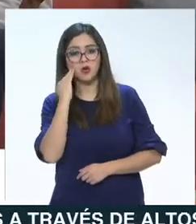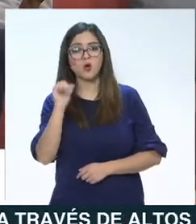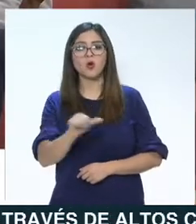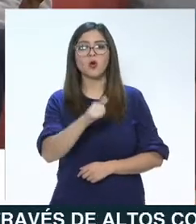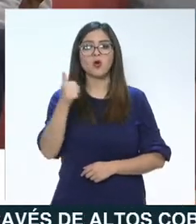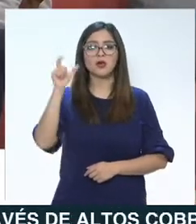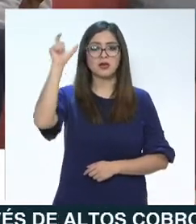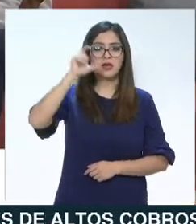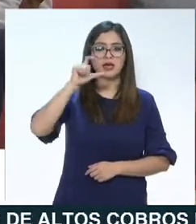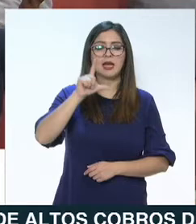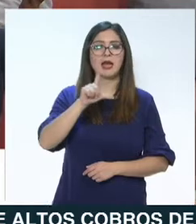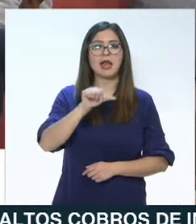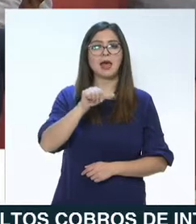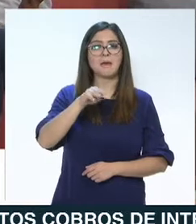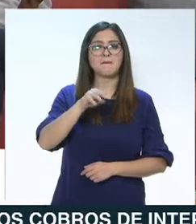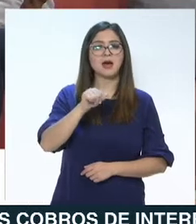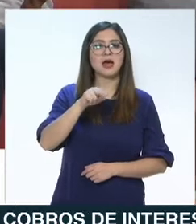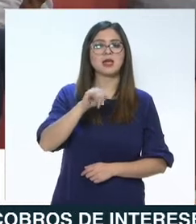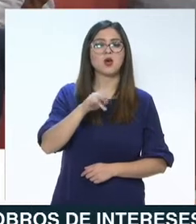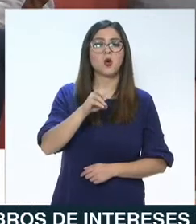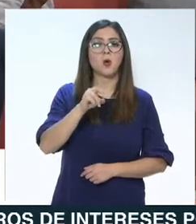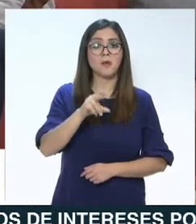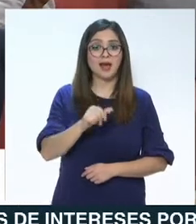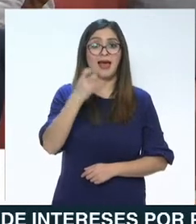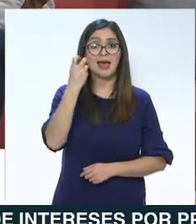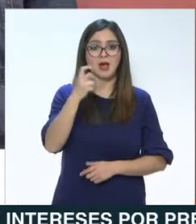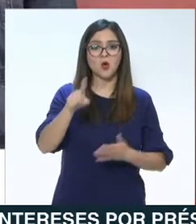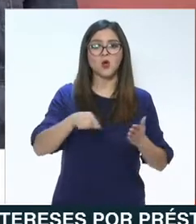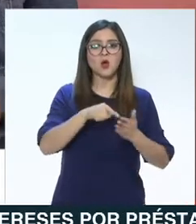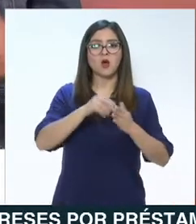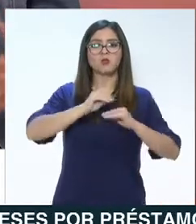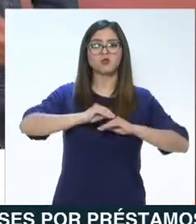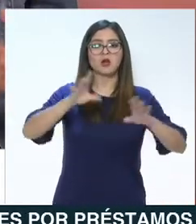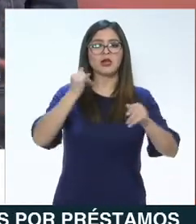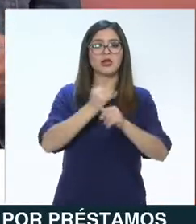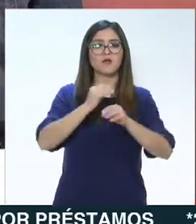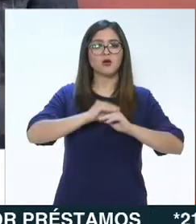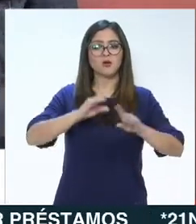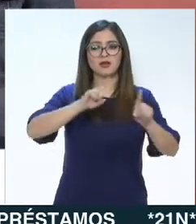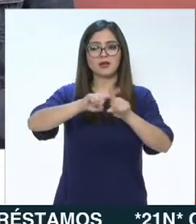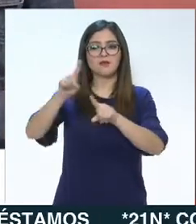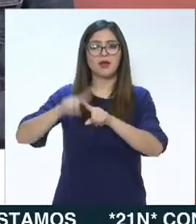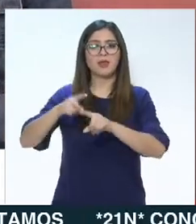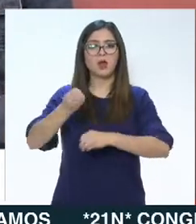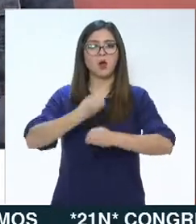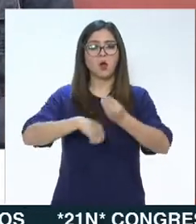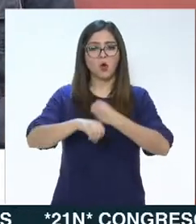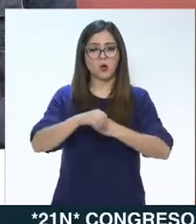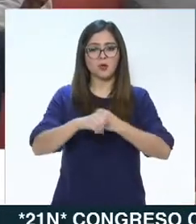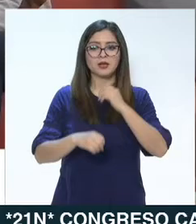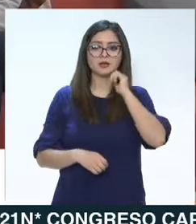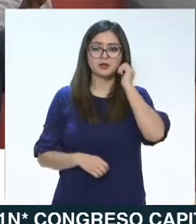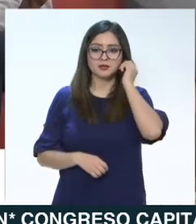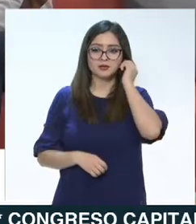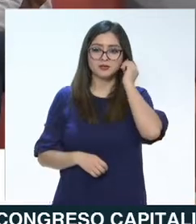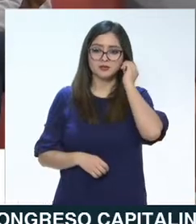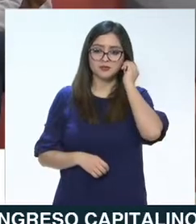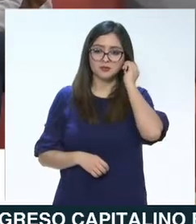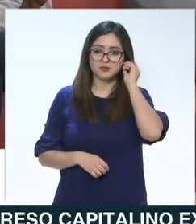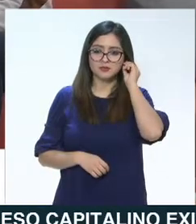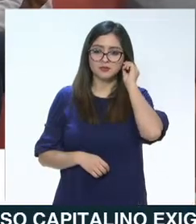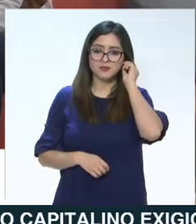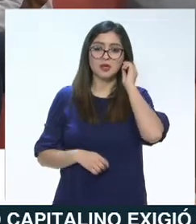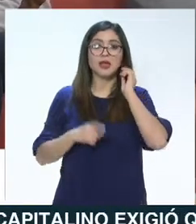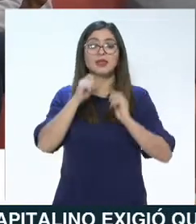en Instagram La Maniobra, y ahí subimos toda la información de todas las obras que Que se van haciendo. Sí, y muchas veces también